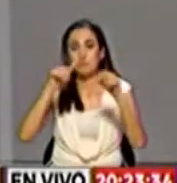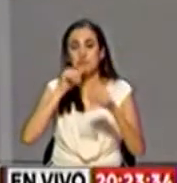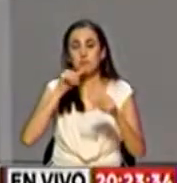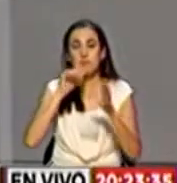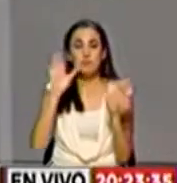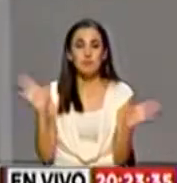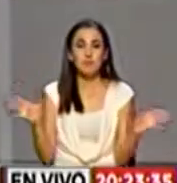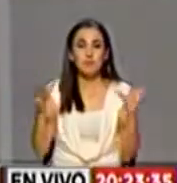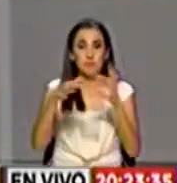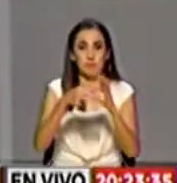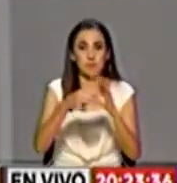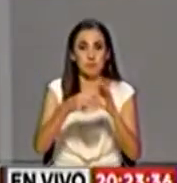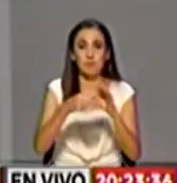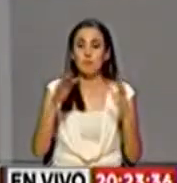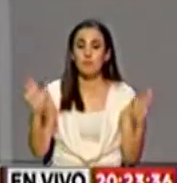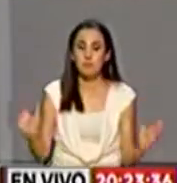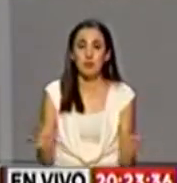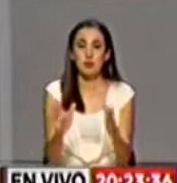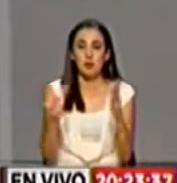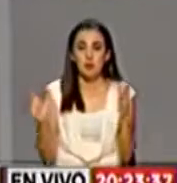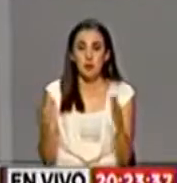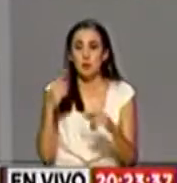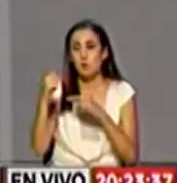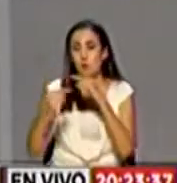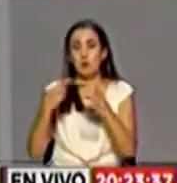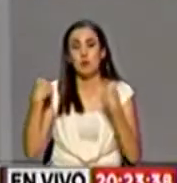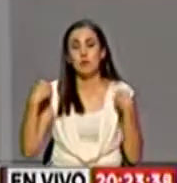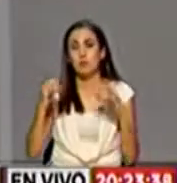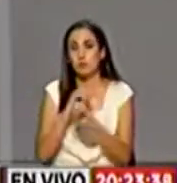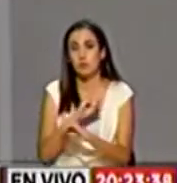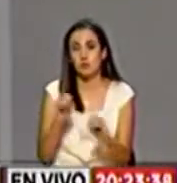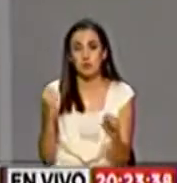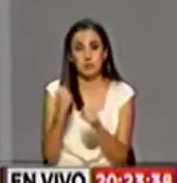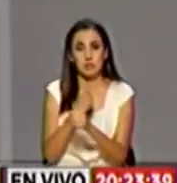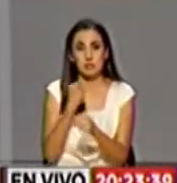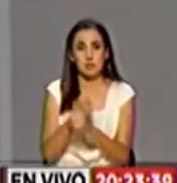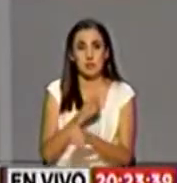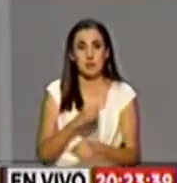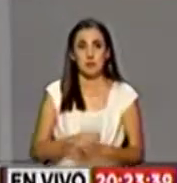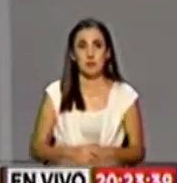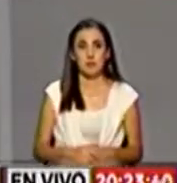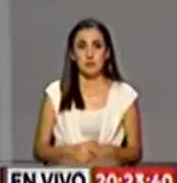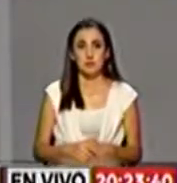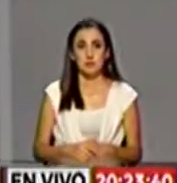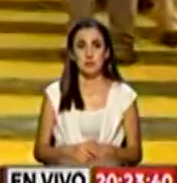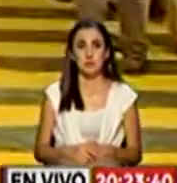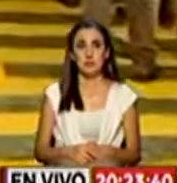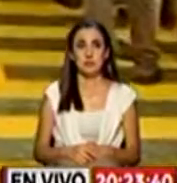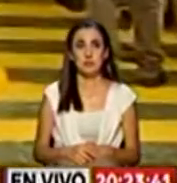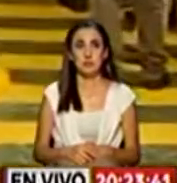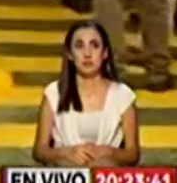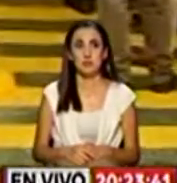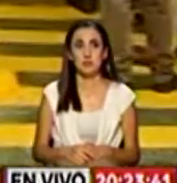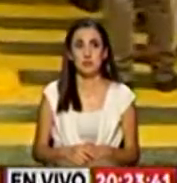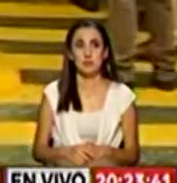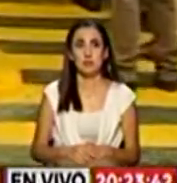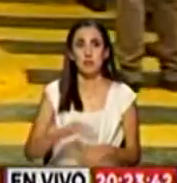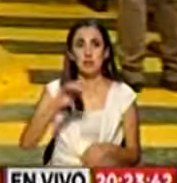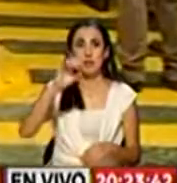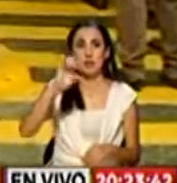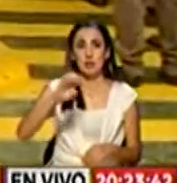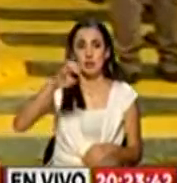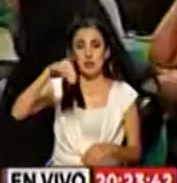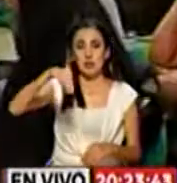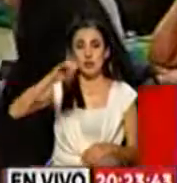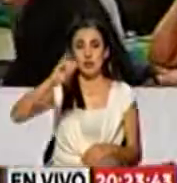acciones implementadas para incrementar los índices de acceso a un empleo pleno. Amy Rodríguez llegó a la Feria